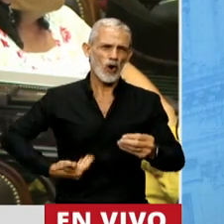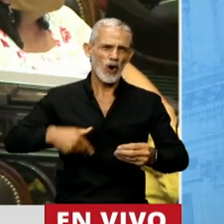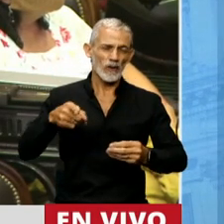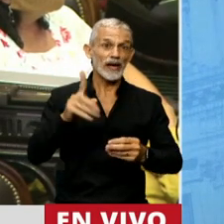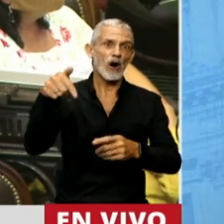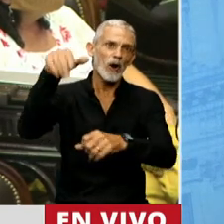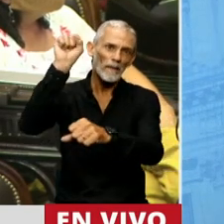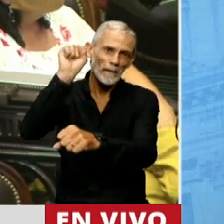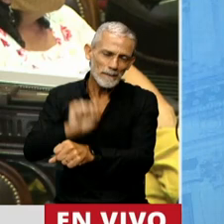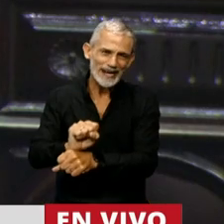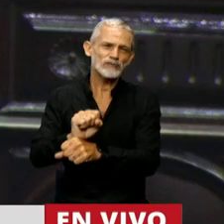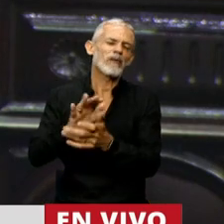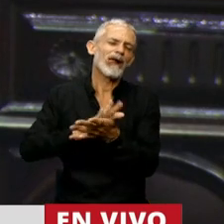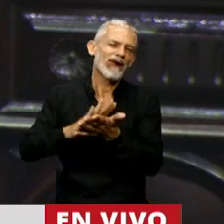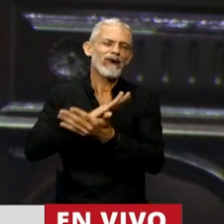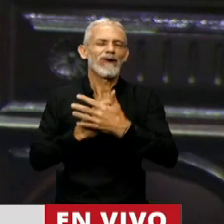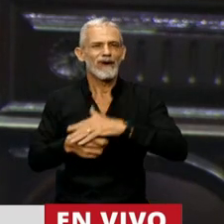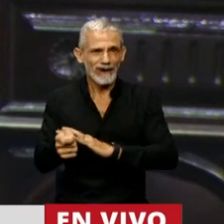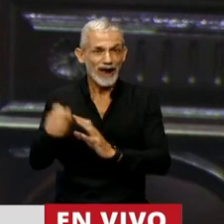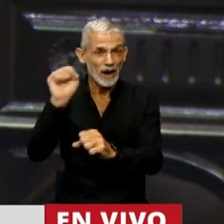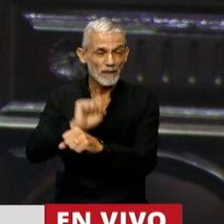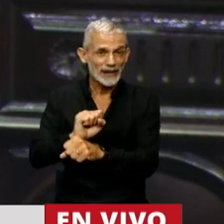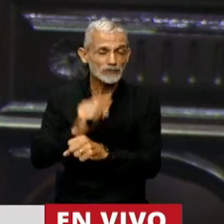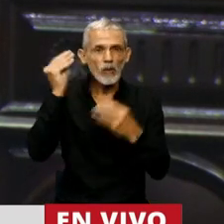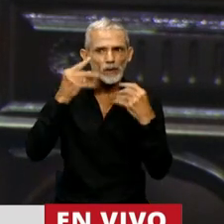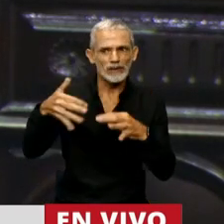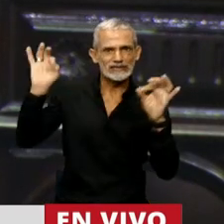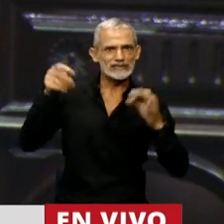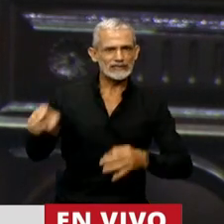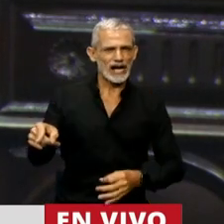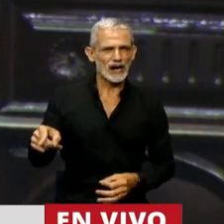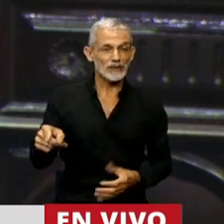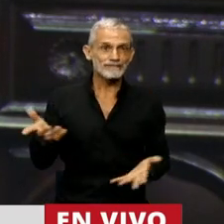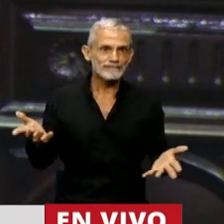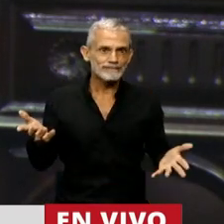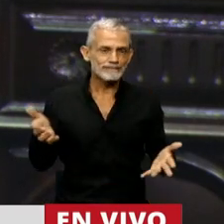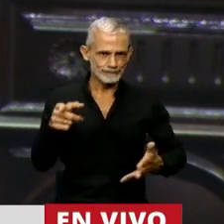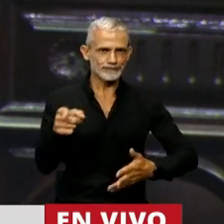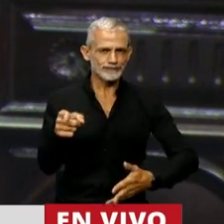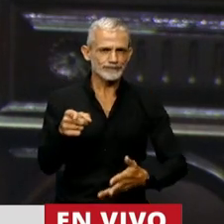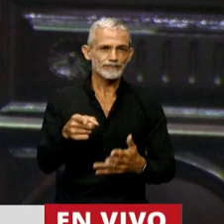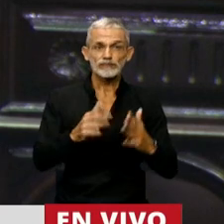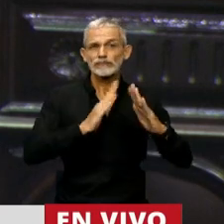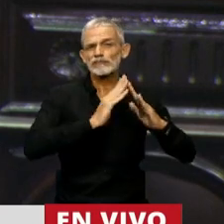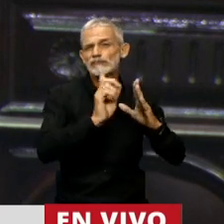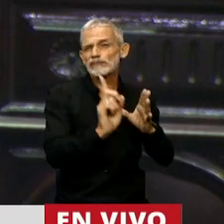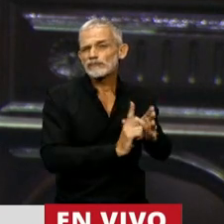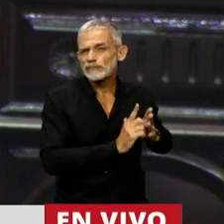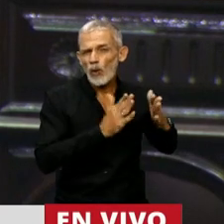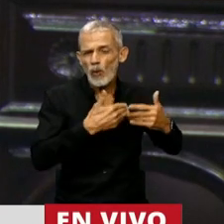hoy están presos por corrupción y nos obligaron a transitar una cuarentena